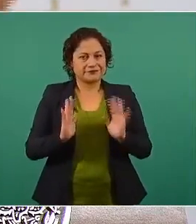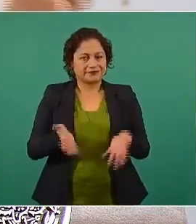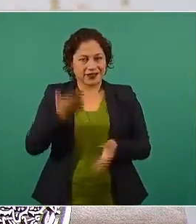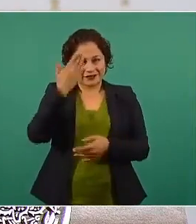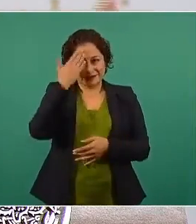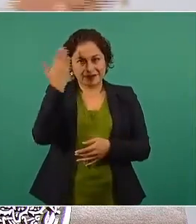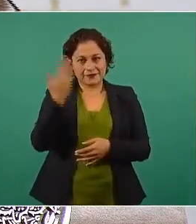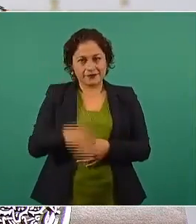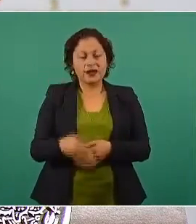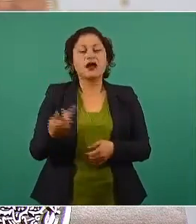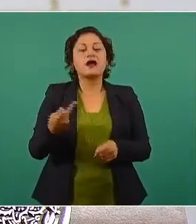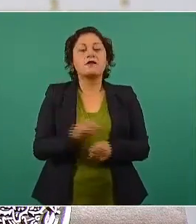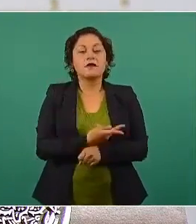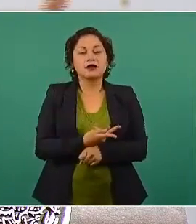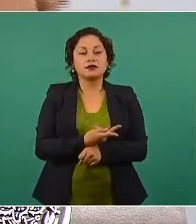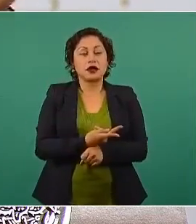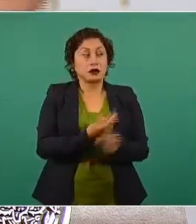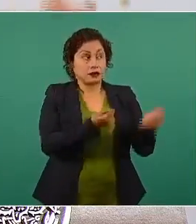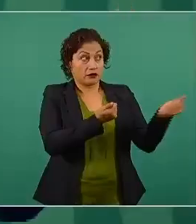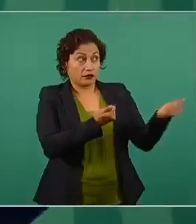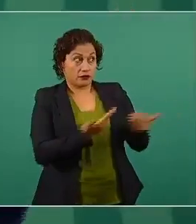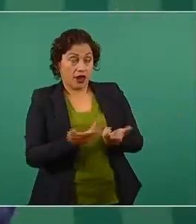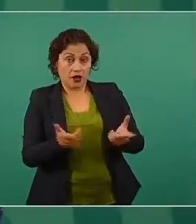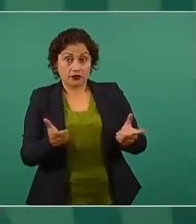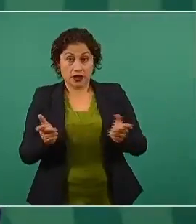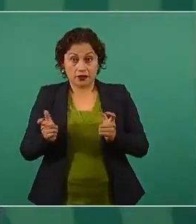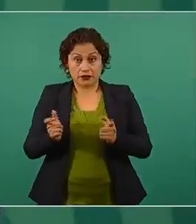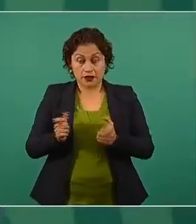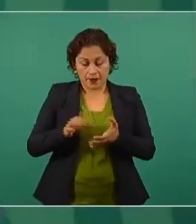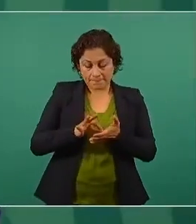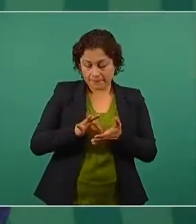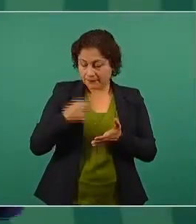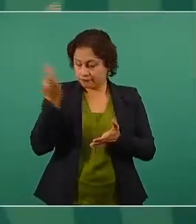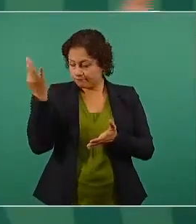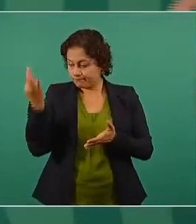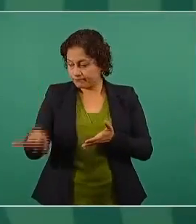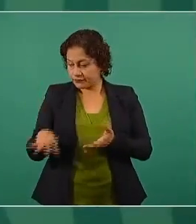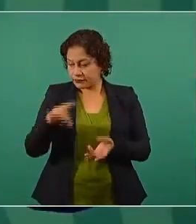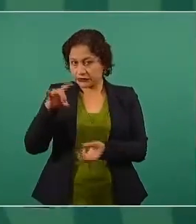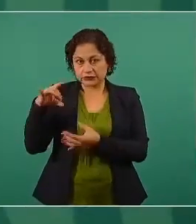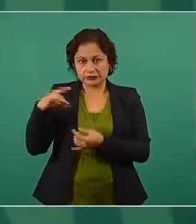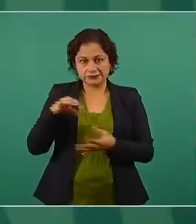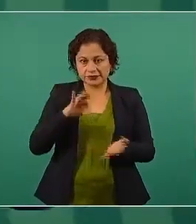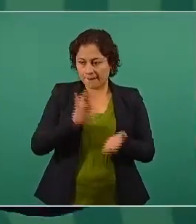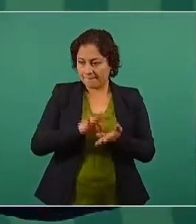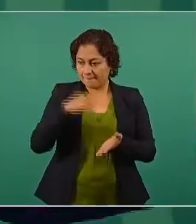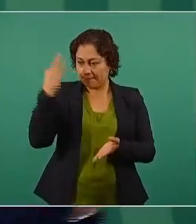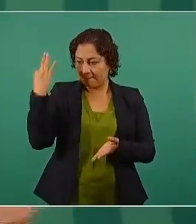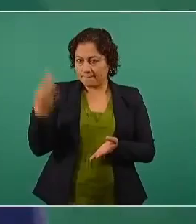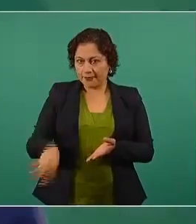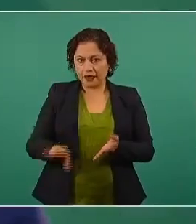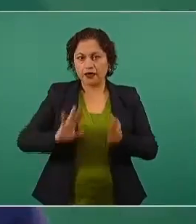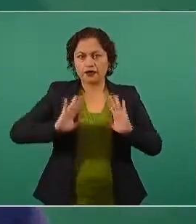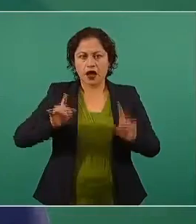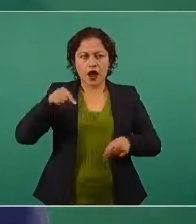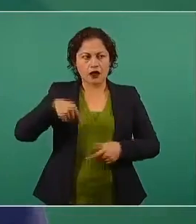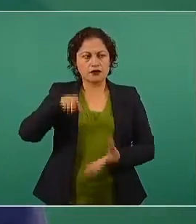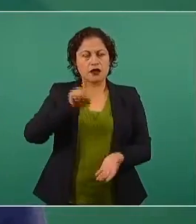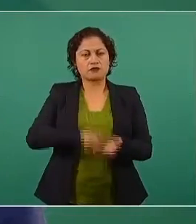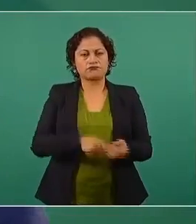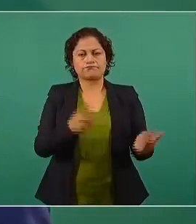Agarraron las armas, les quitaron los sensores y las empezaron a usar para asesinar